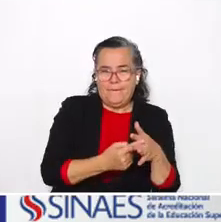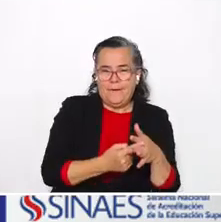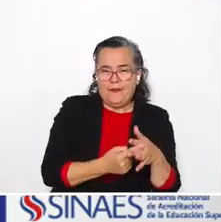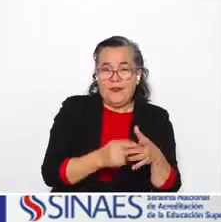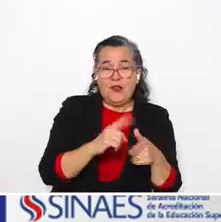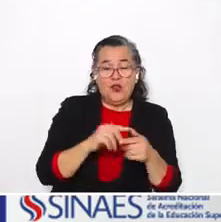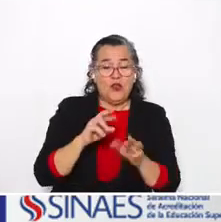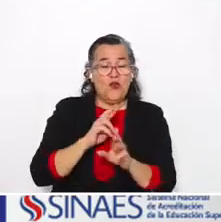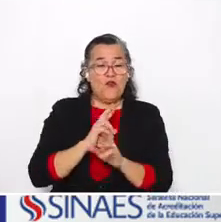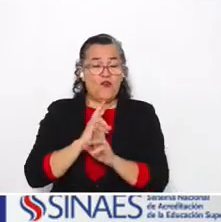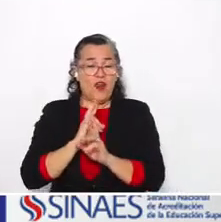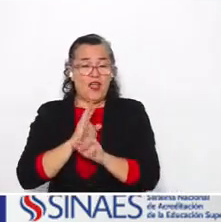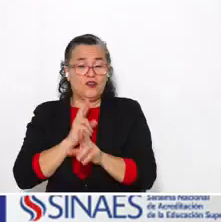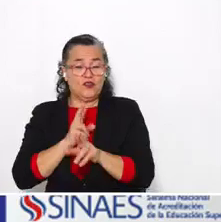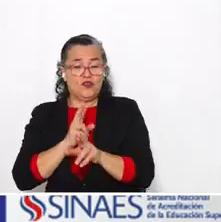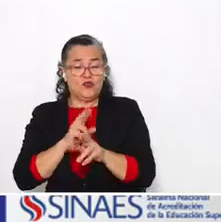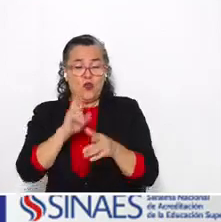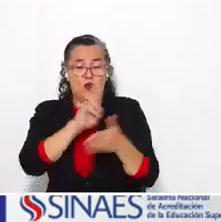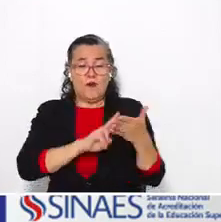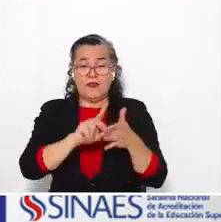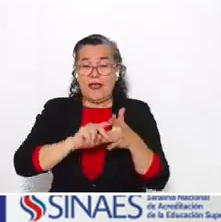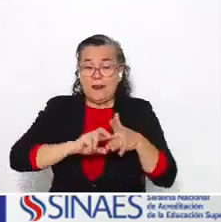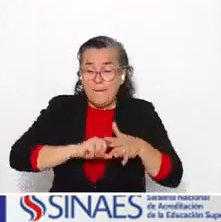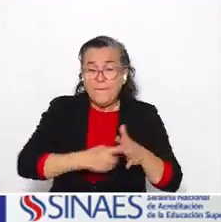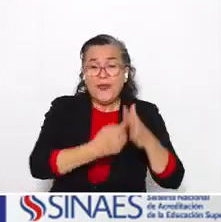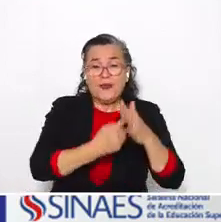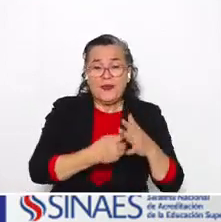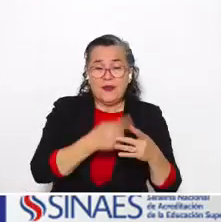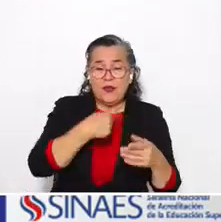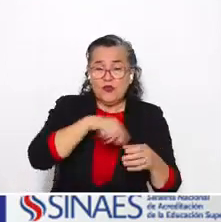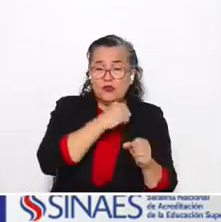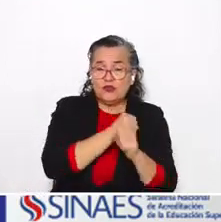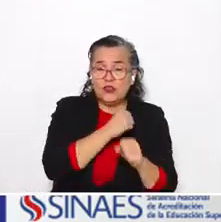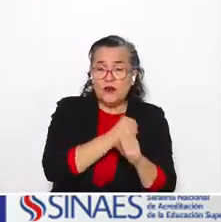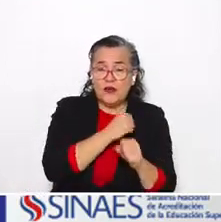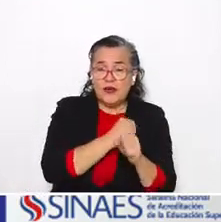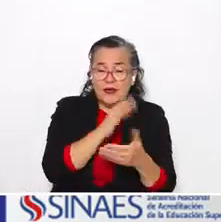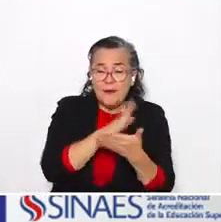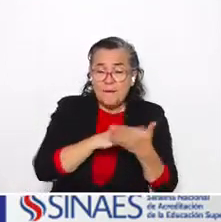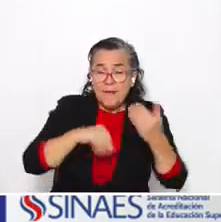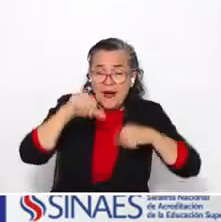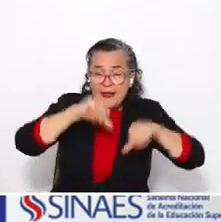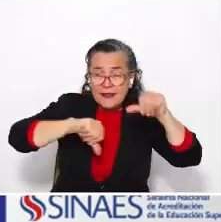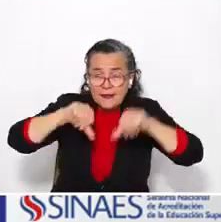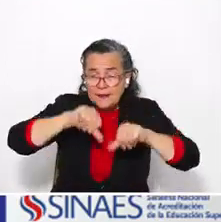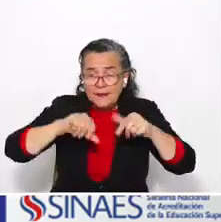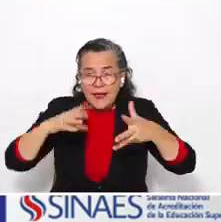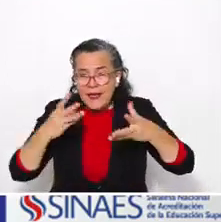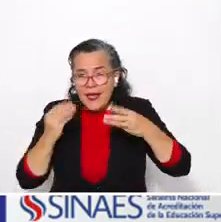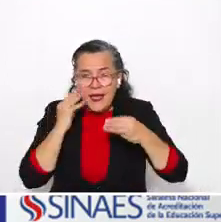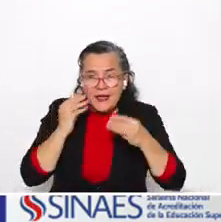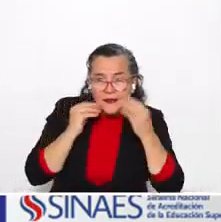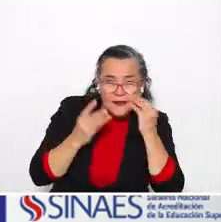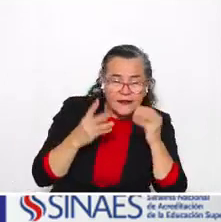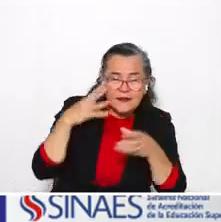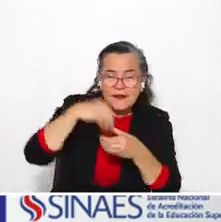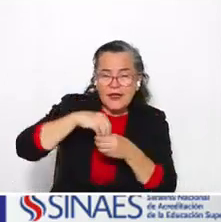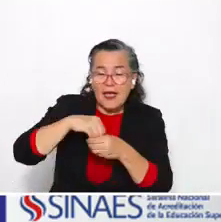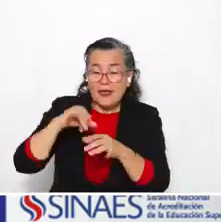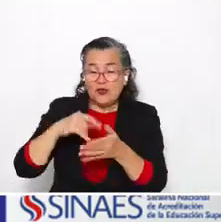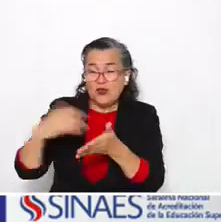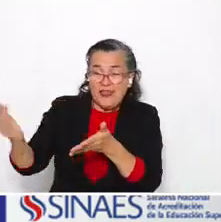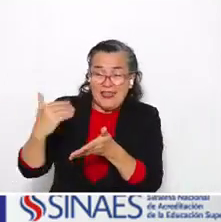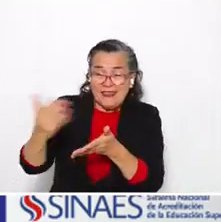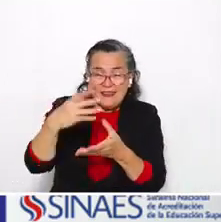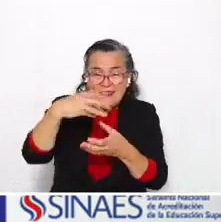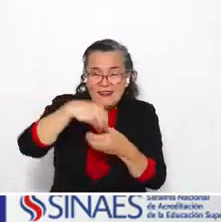hemos tenido con las universidades piloto, con las que hemos trabajado, con la parte experiencial, con involucrando a los estudiantes,